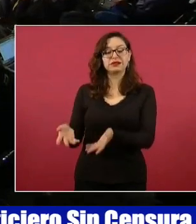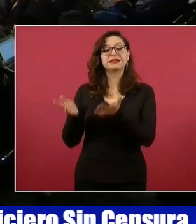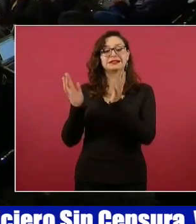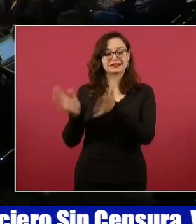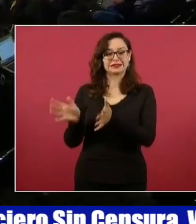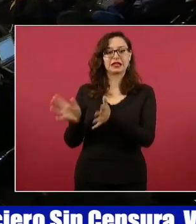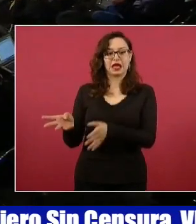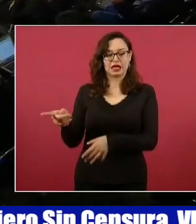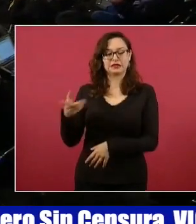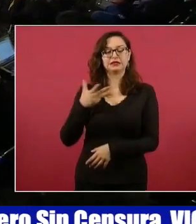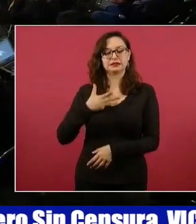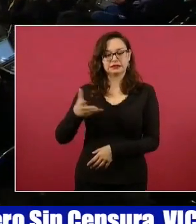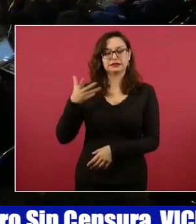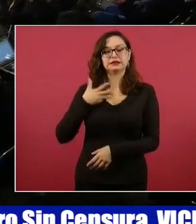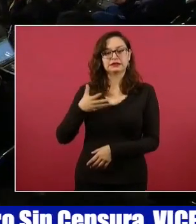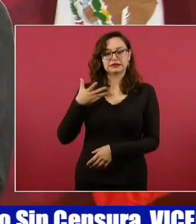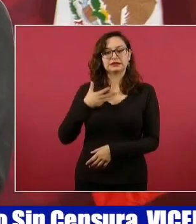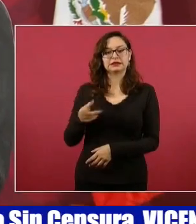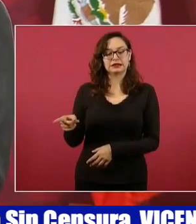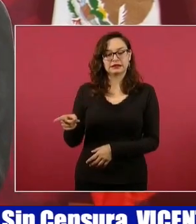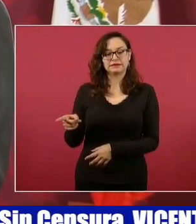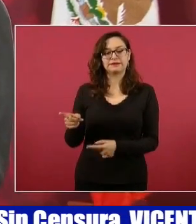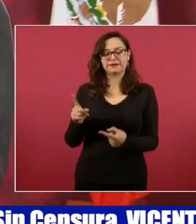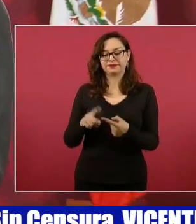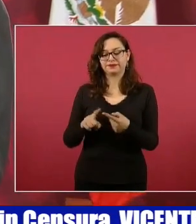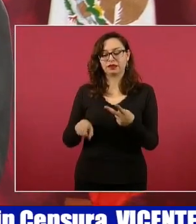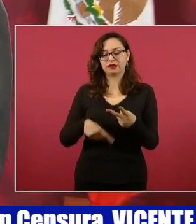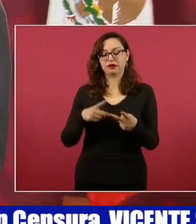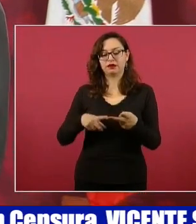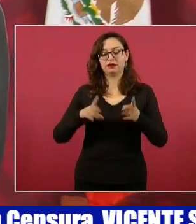se implementó el plan DN3